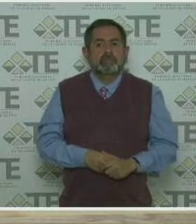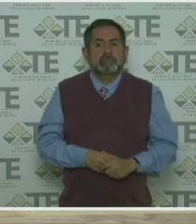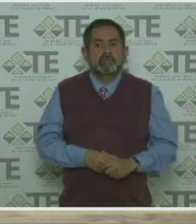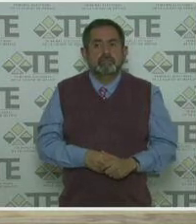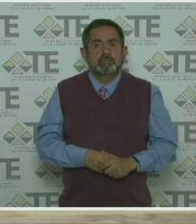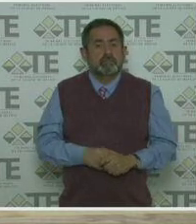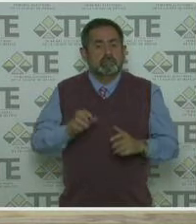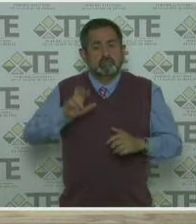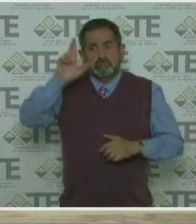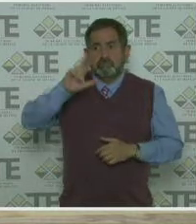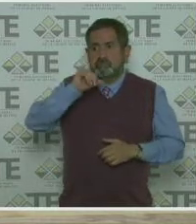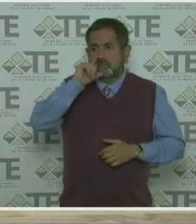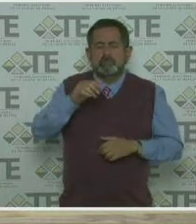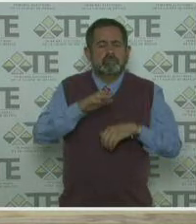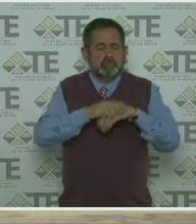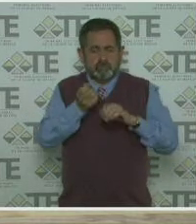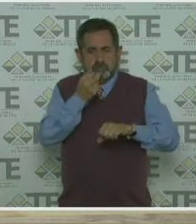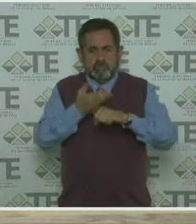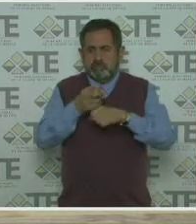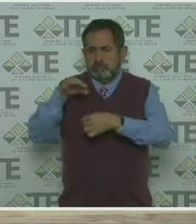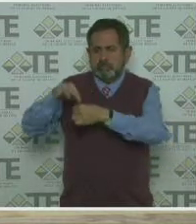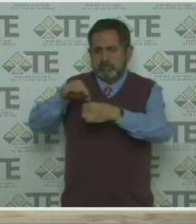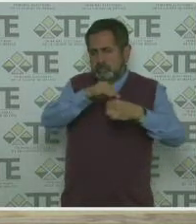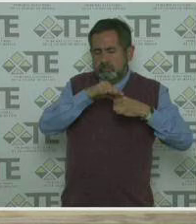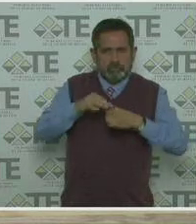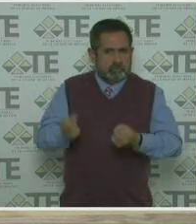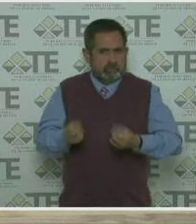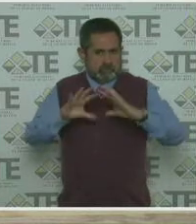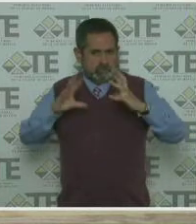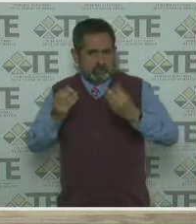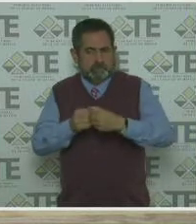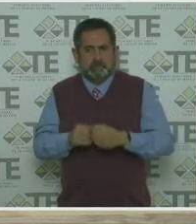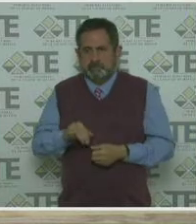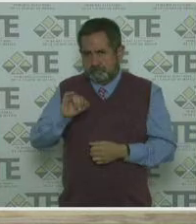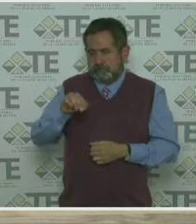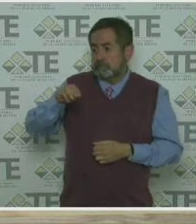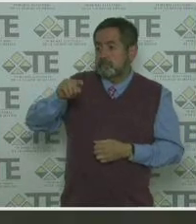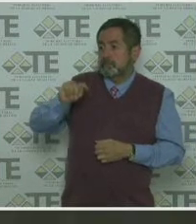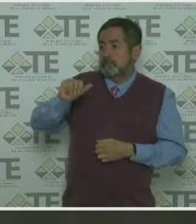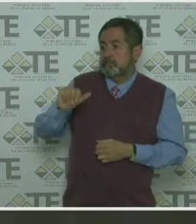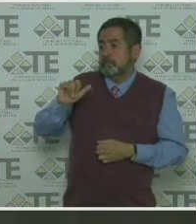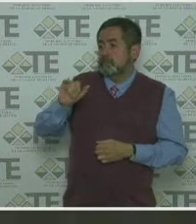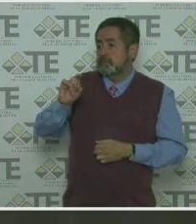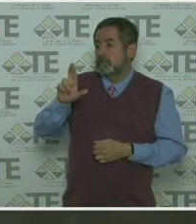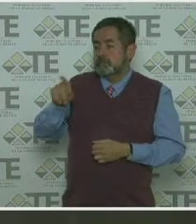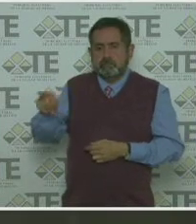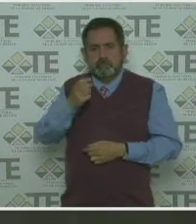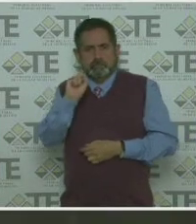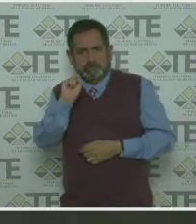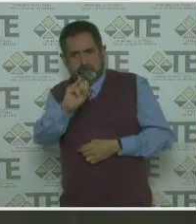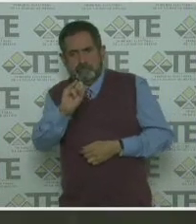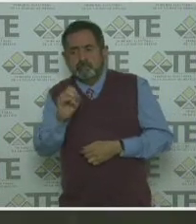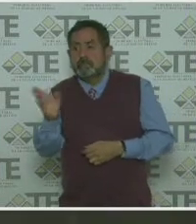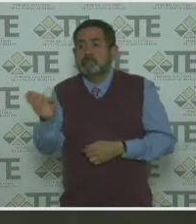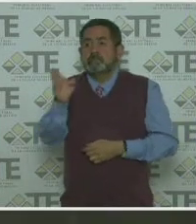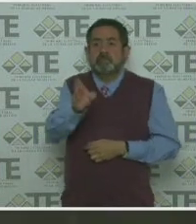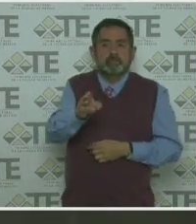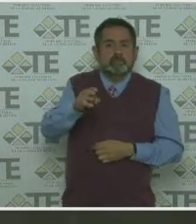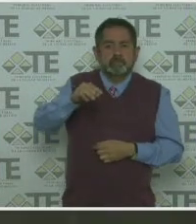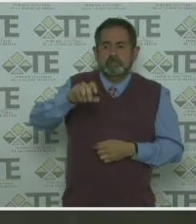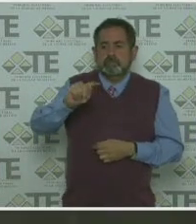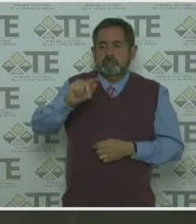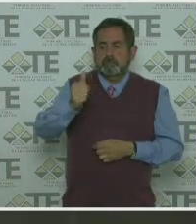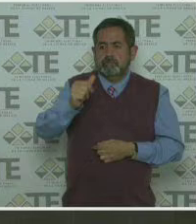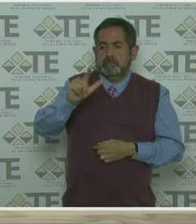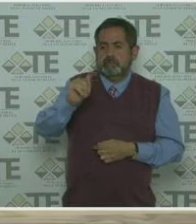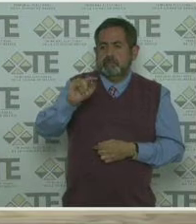Si no hay intervenciones, por favor, secretario, recabe la votación. Sí, magistrado. Magistrada Marta Alejandra Chávez Camarena. A favor del proyecto. Muchas gracias. Magistrada